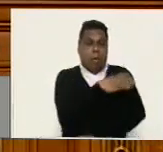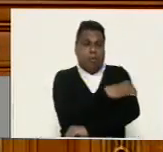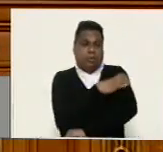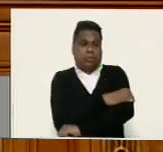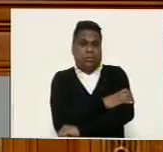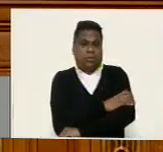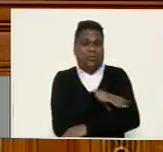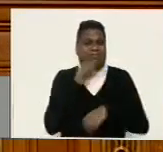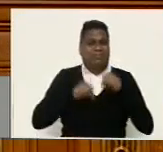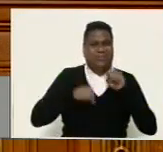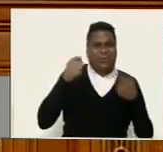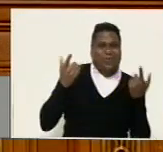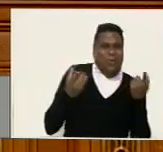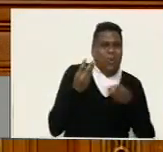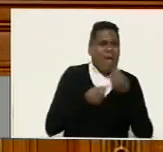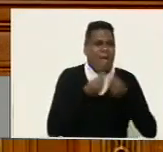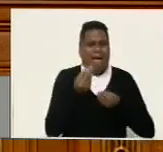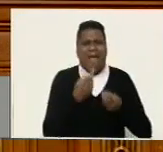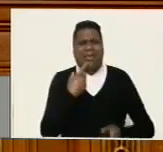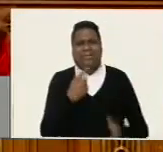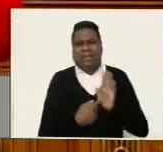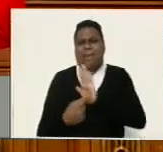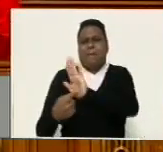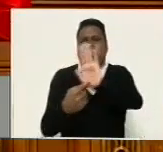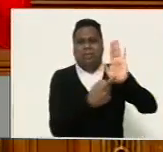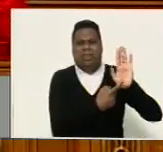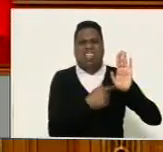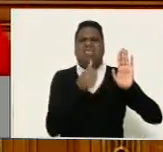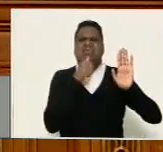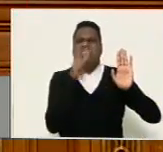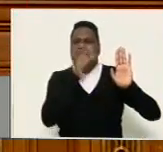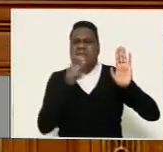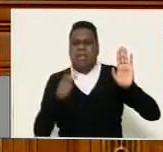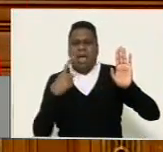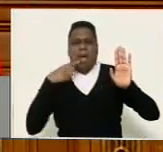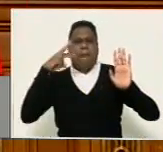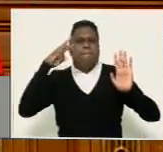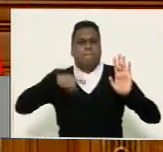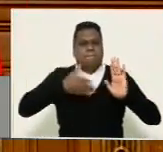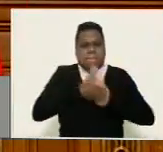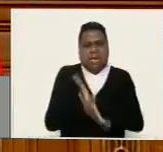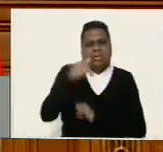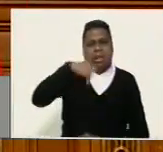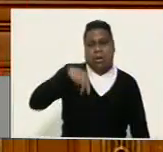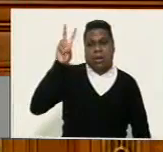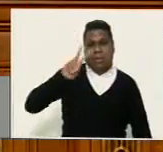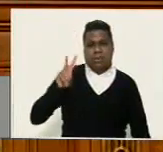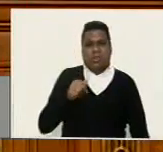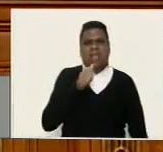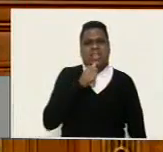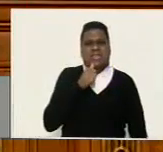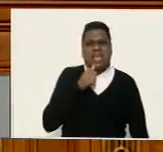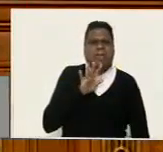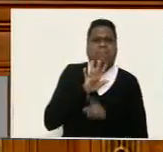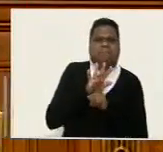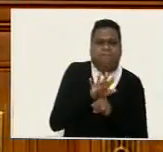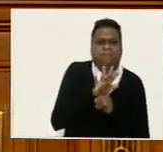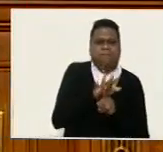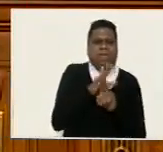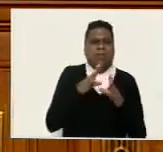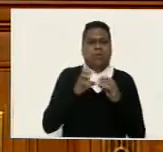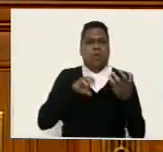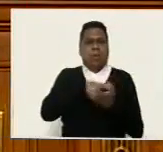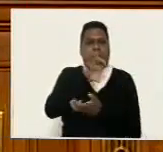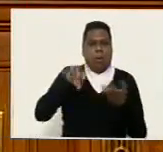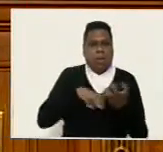que lo haga, pero debería hacerlo, mostrar quién es el causante de la realidad venezolana, quiénes son los que han impulsado una guerra económica en contra